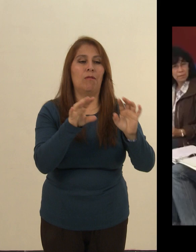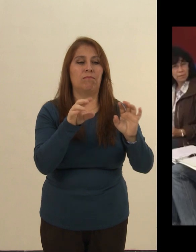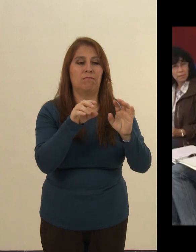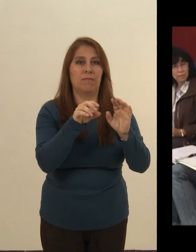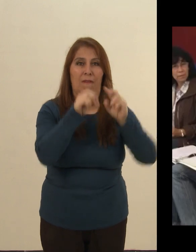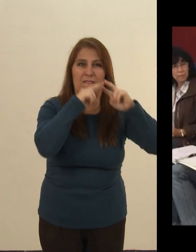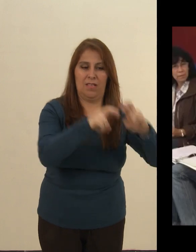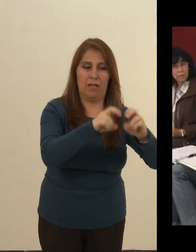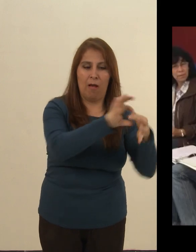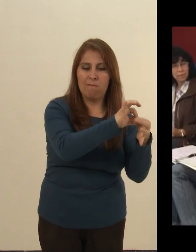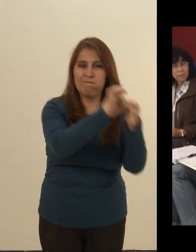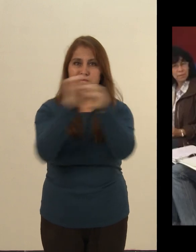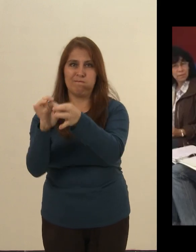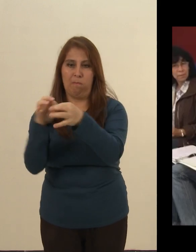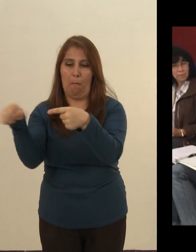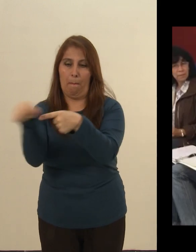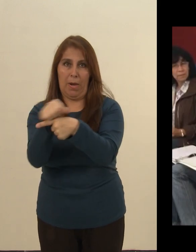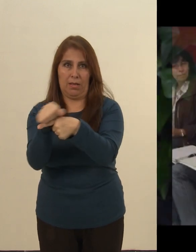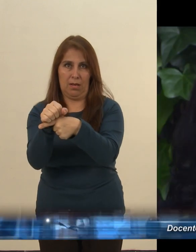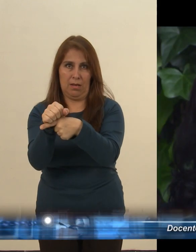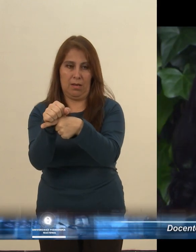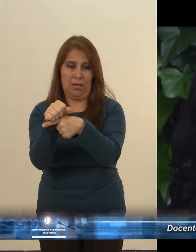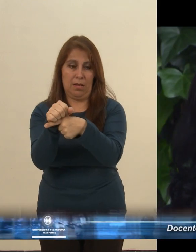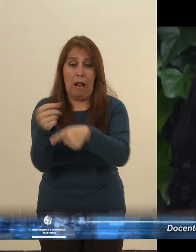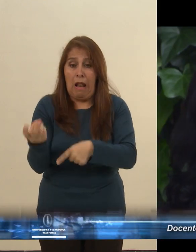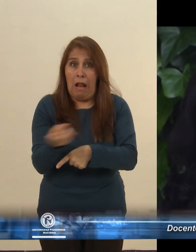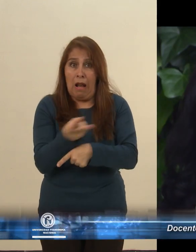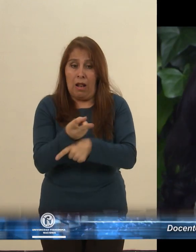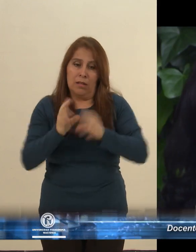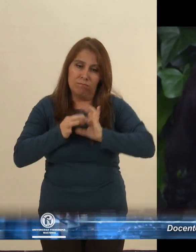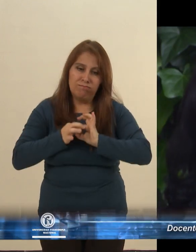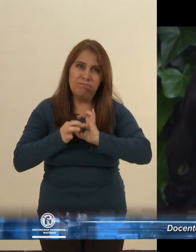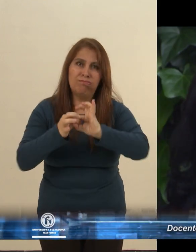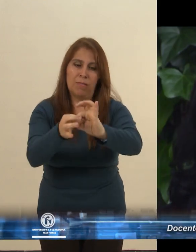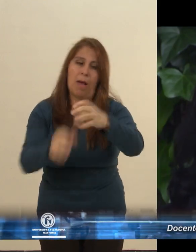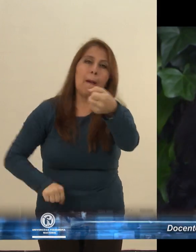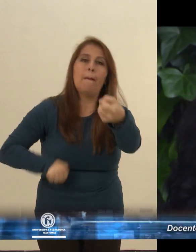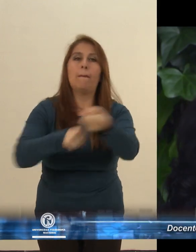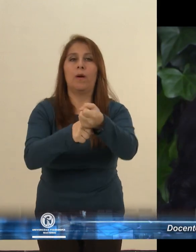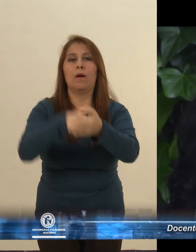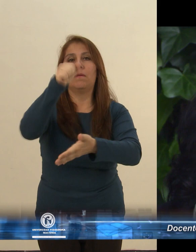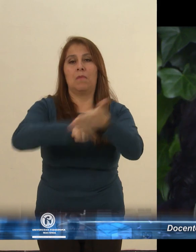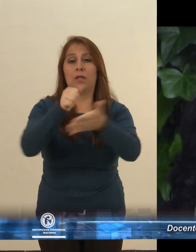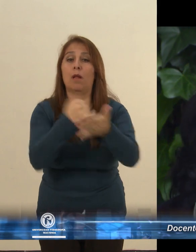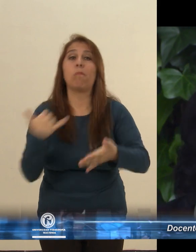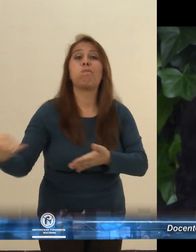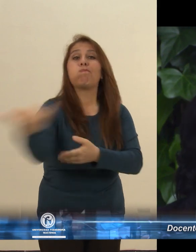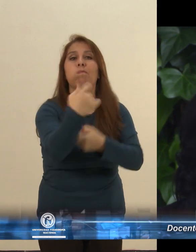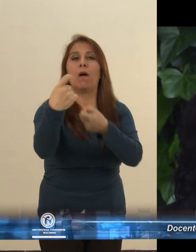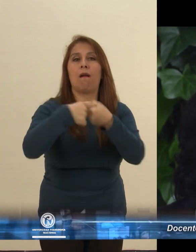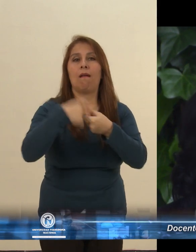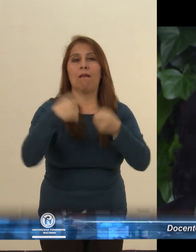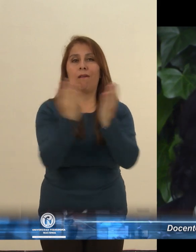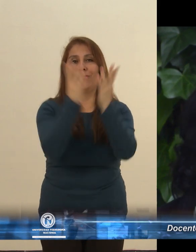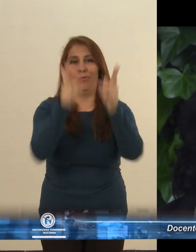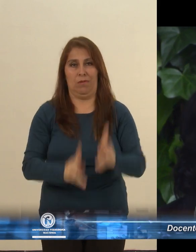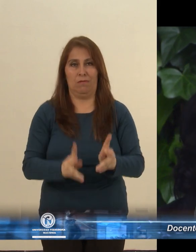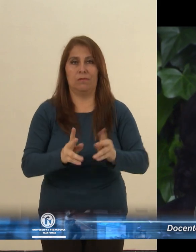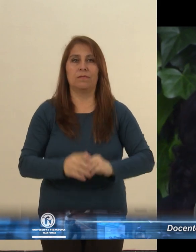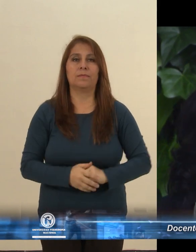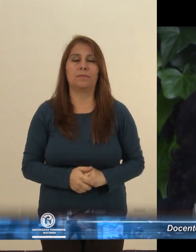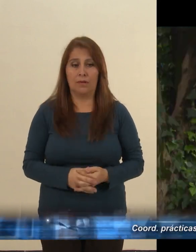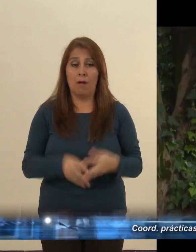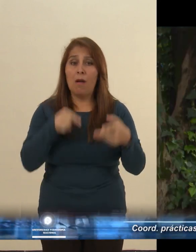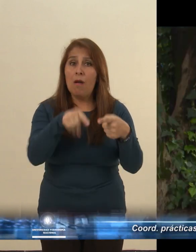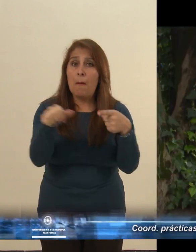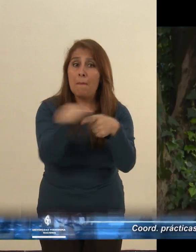por aparte, sino que va a un seminario de investigación anclado a una práctica y movilizado por los espacios académicos que los